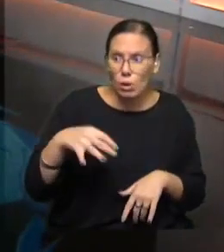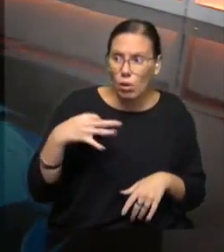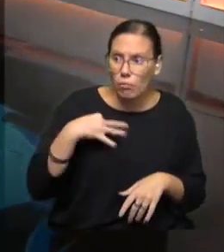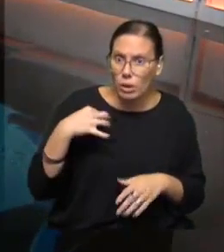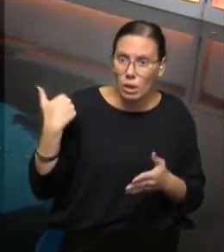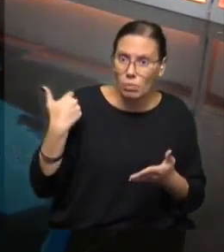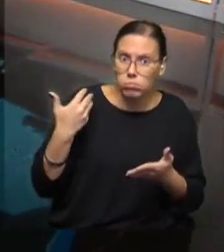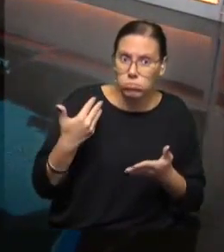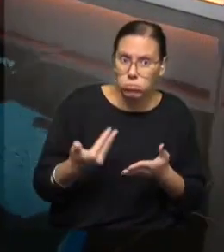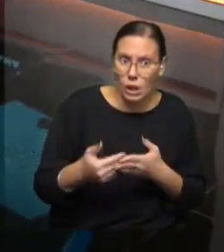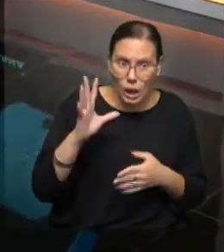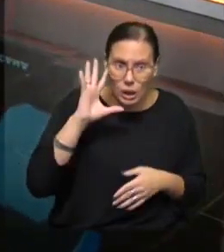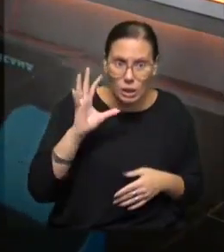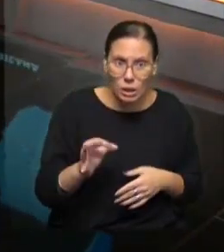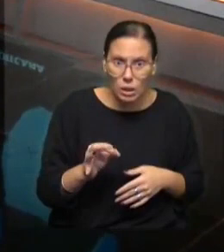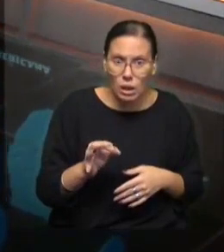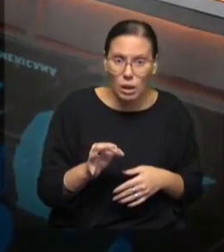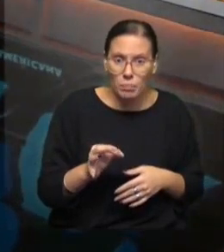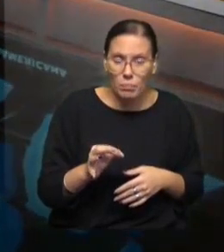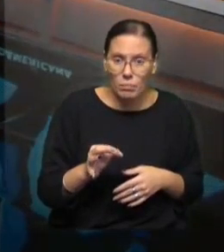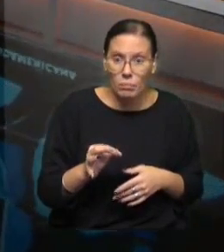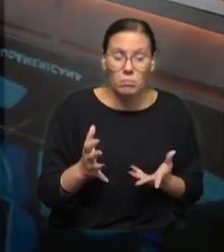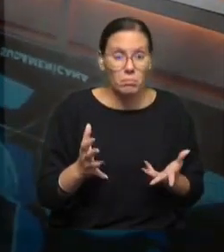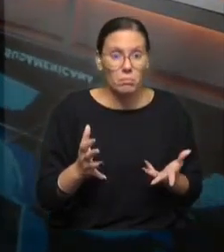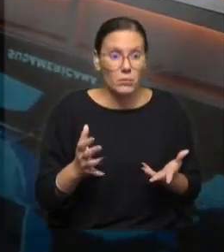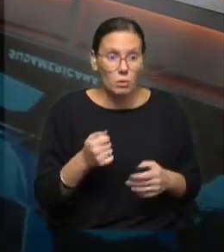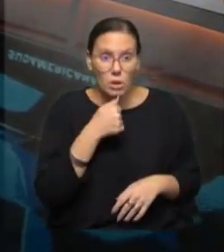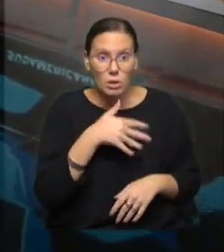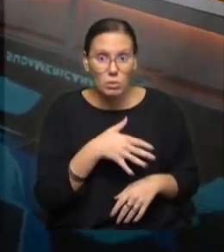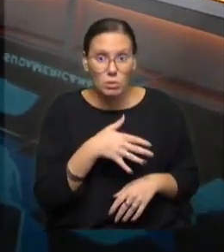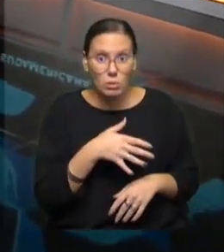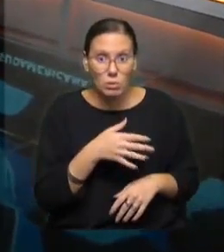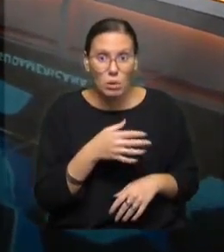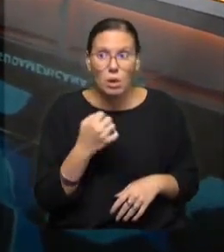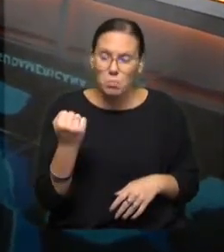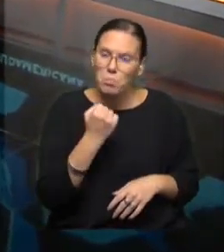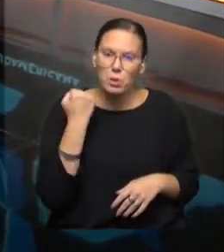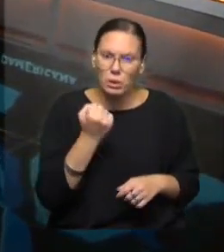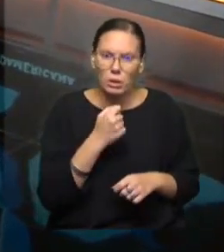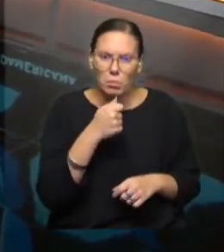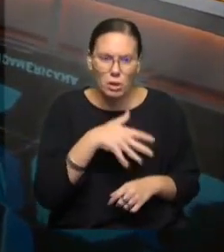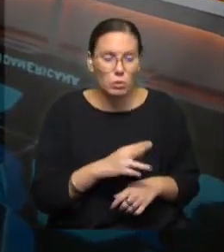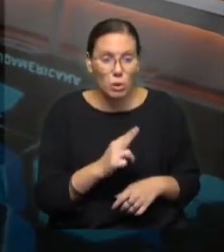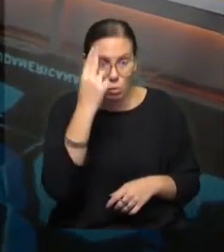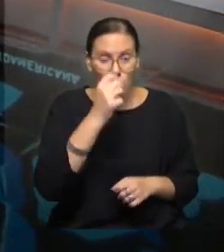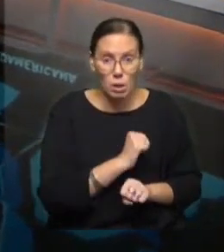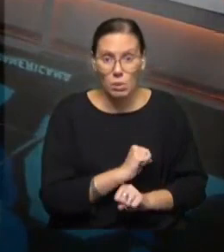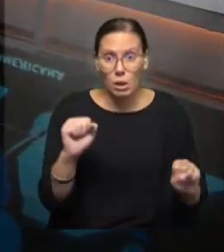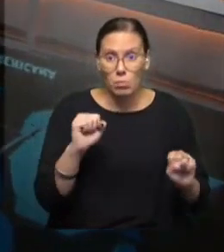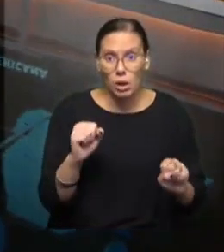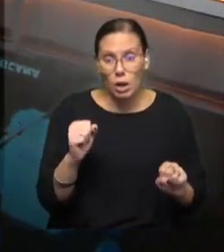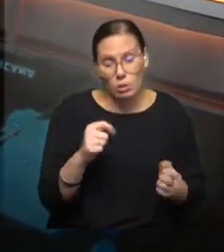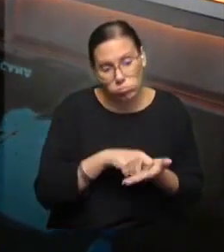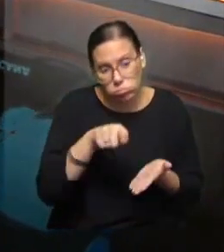trayectoria y me parecía una una digamos una anécdota lo suficientemente trascendente para la historia uruguaya como para intentar